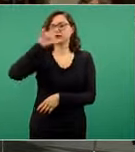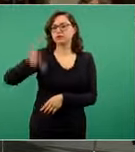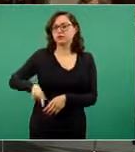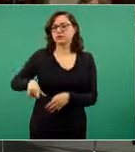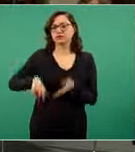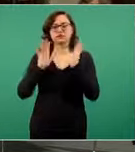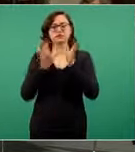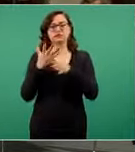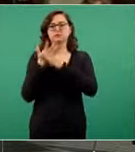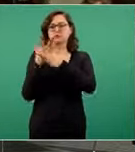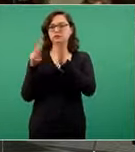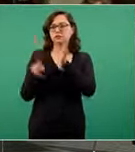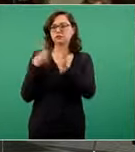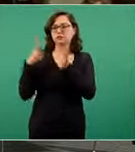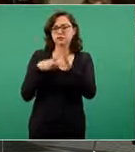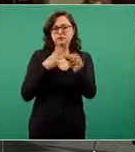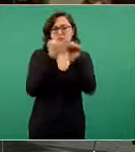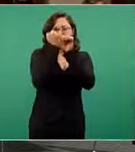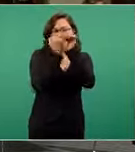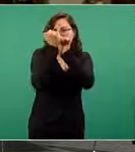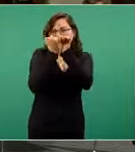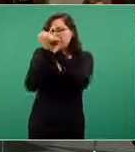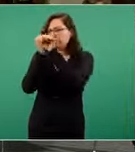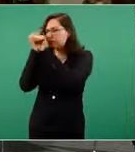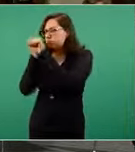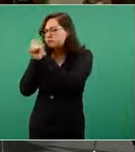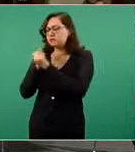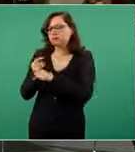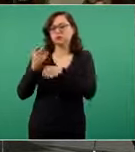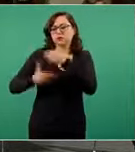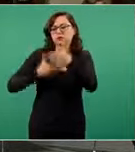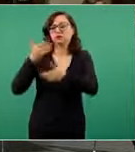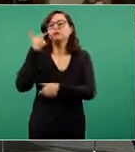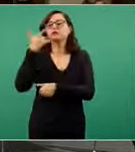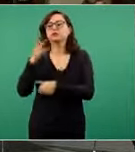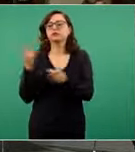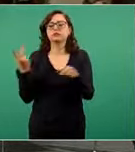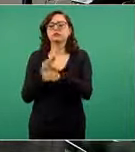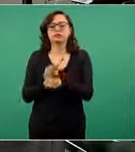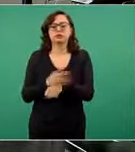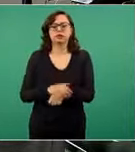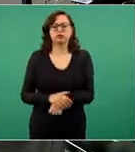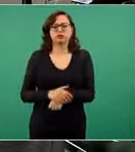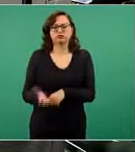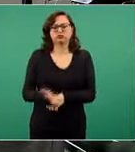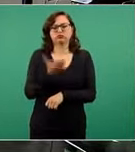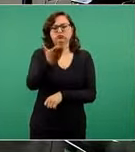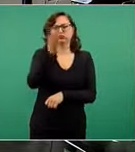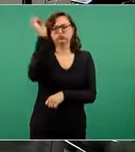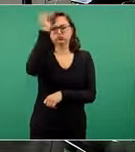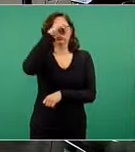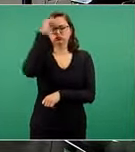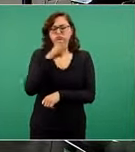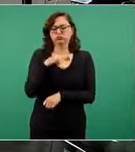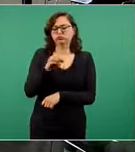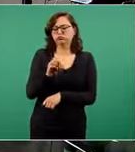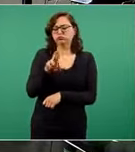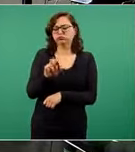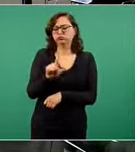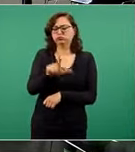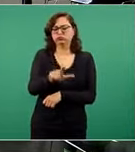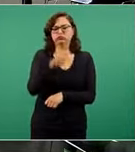responsables legales y administrativos. Pero en su opinión, señor presidente, ¿quiénes son los responsables morales? ¿Qué fue